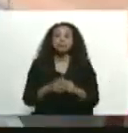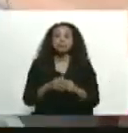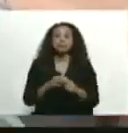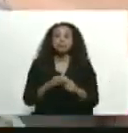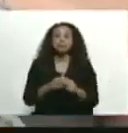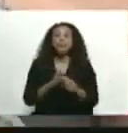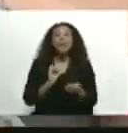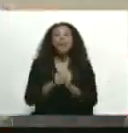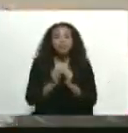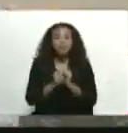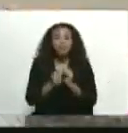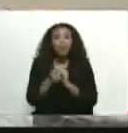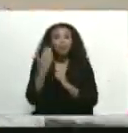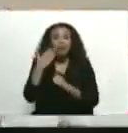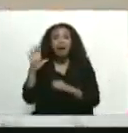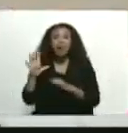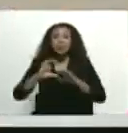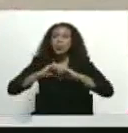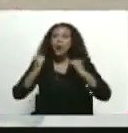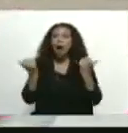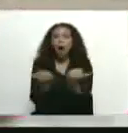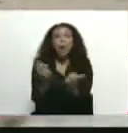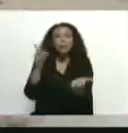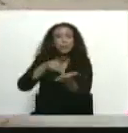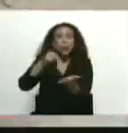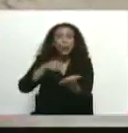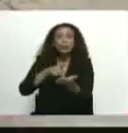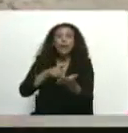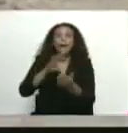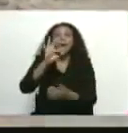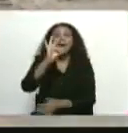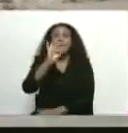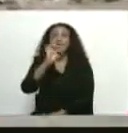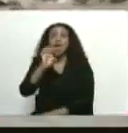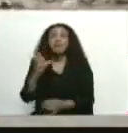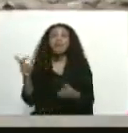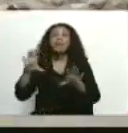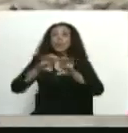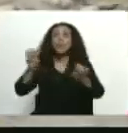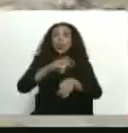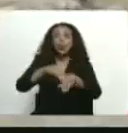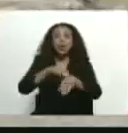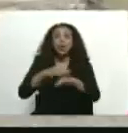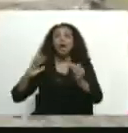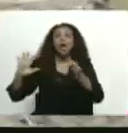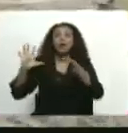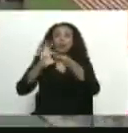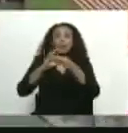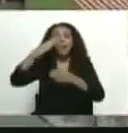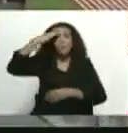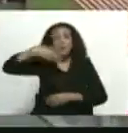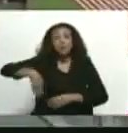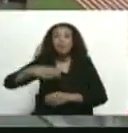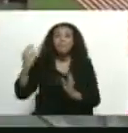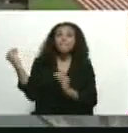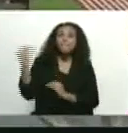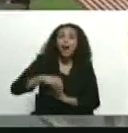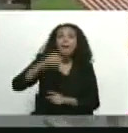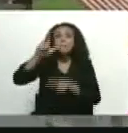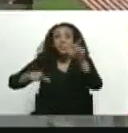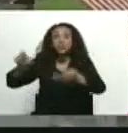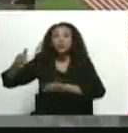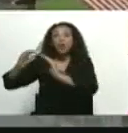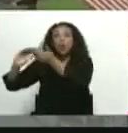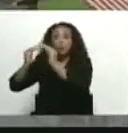para el deporte, todas las áreas intervenidas por FEDES, por el Ministerio de Educación, en Unión Cívico-Militar, nuestros milicianos y